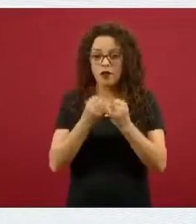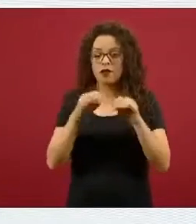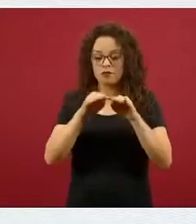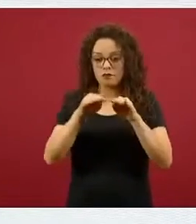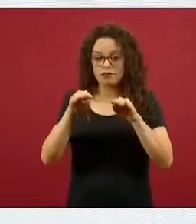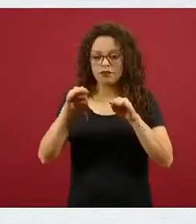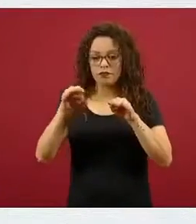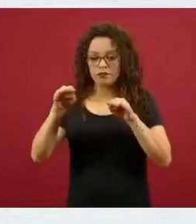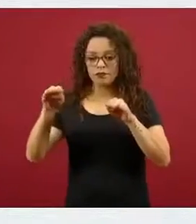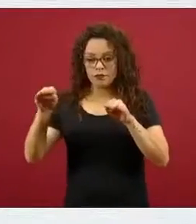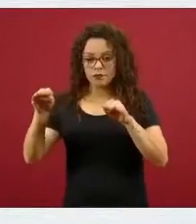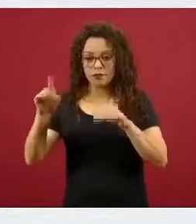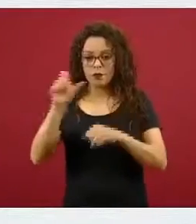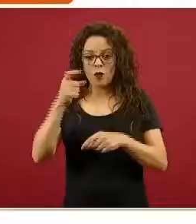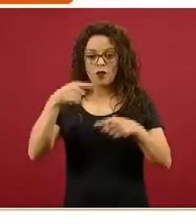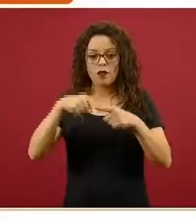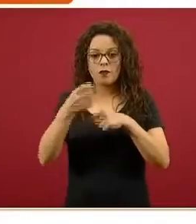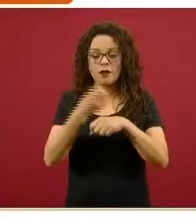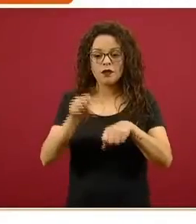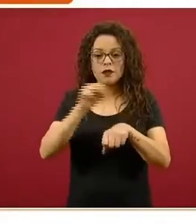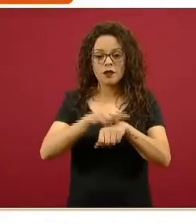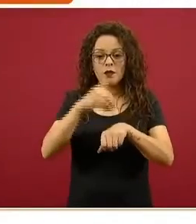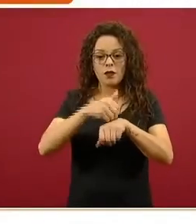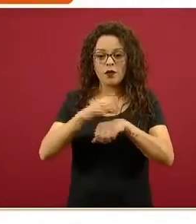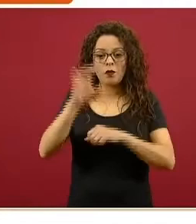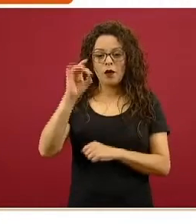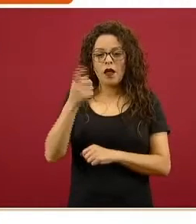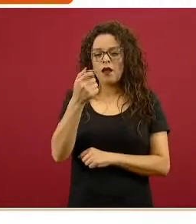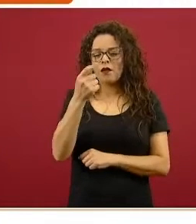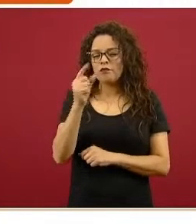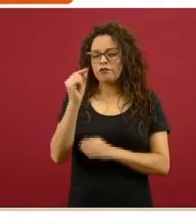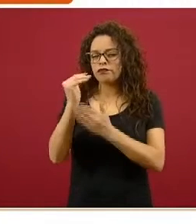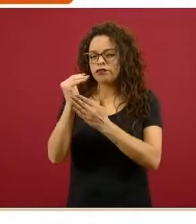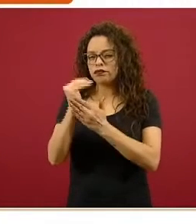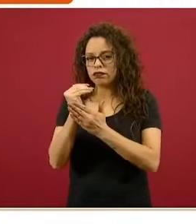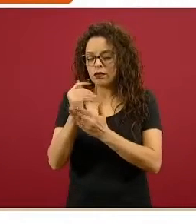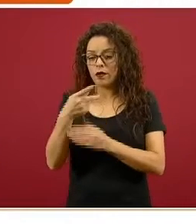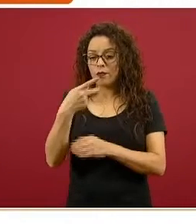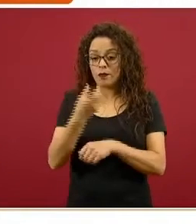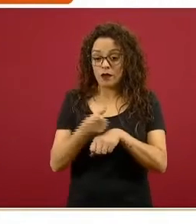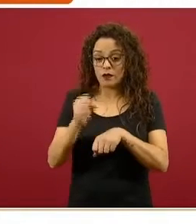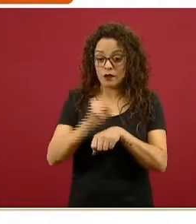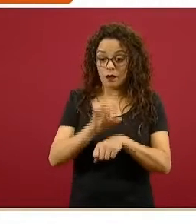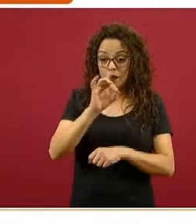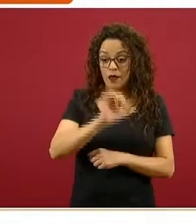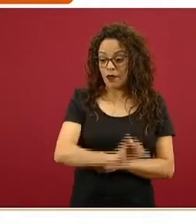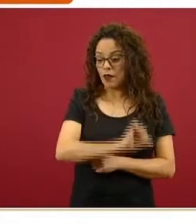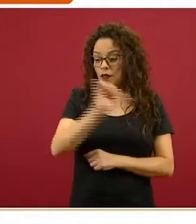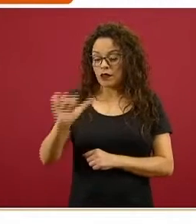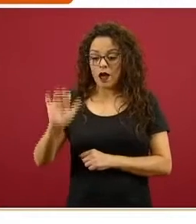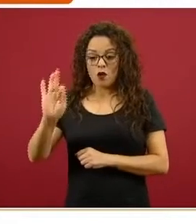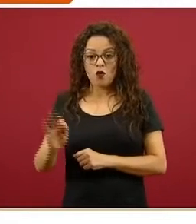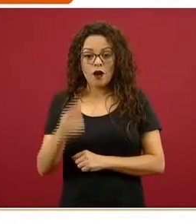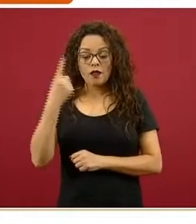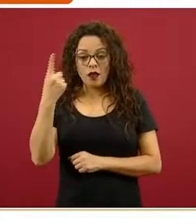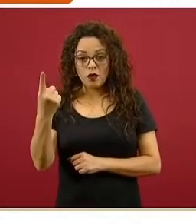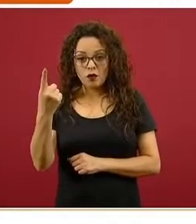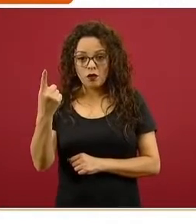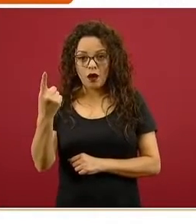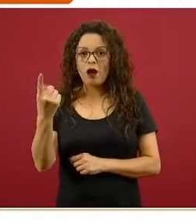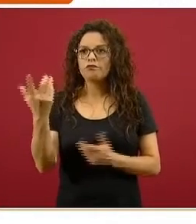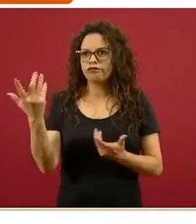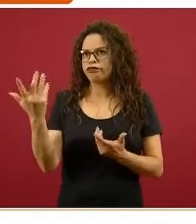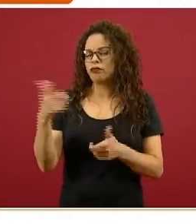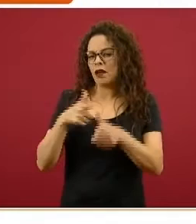descenso al inicio de la semana 30, pero a partir de la semana 30 hasta la semana 41, digamos que se